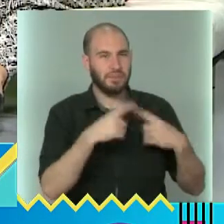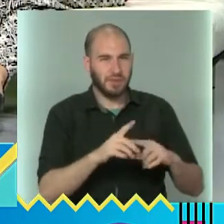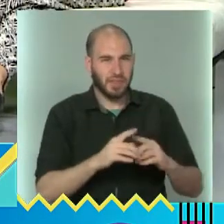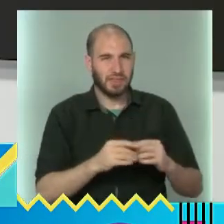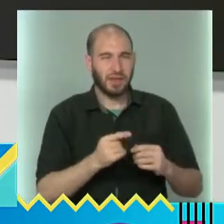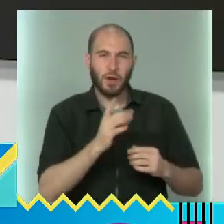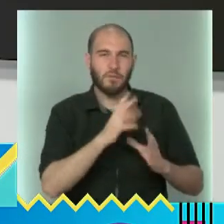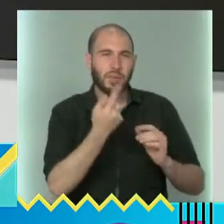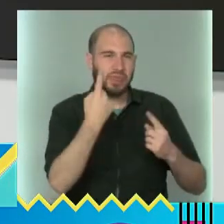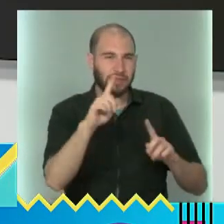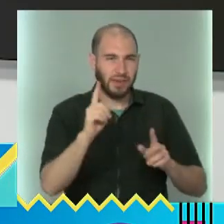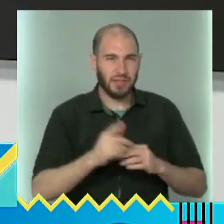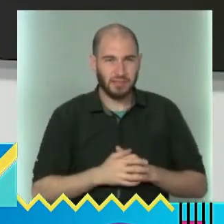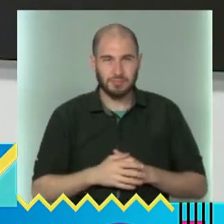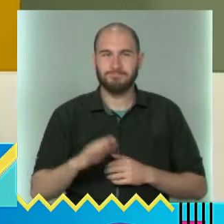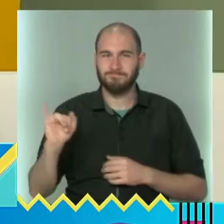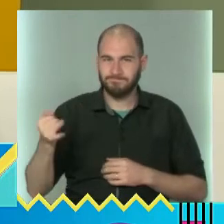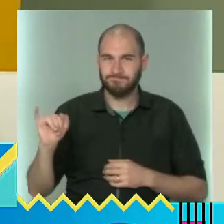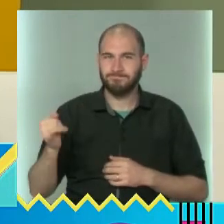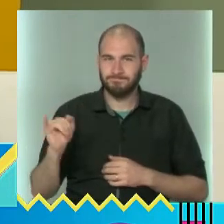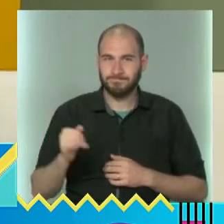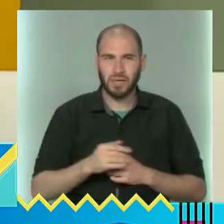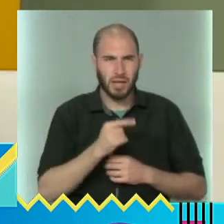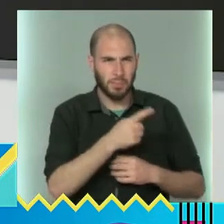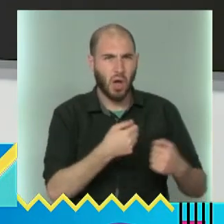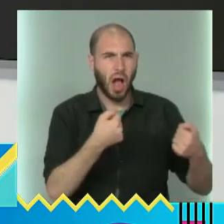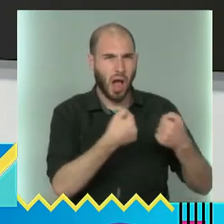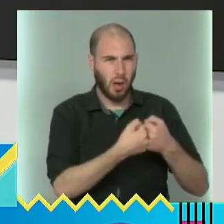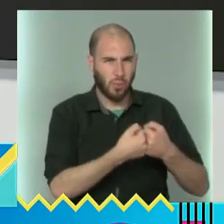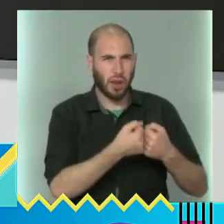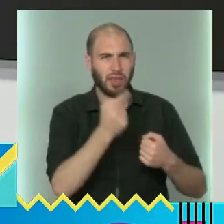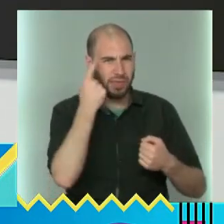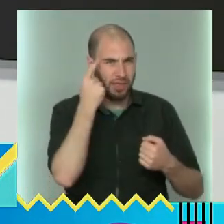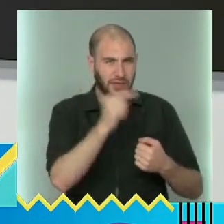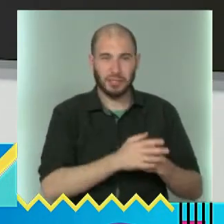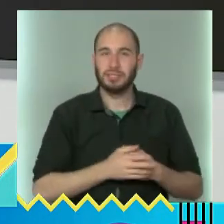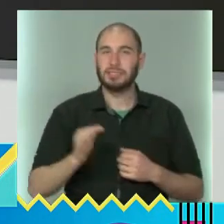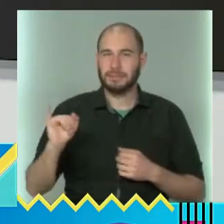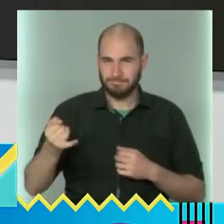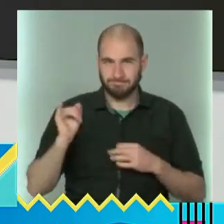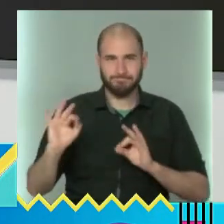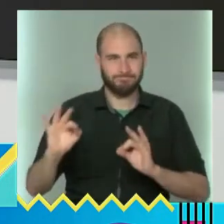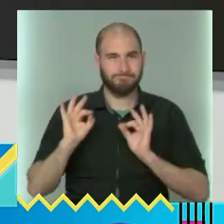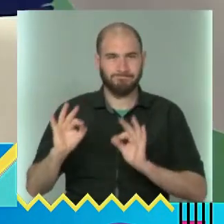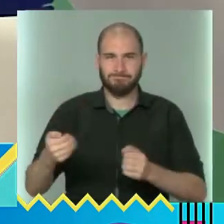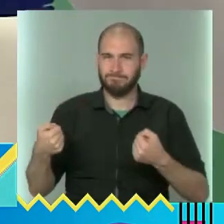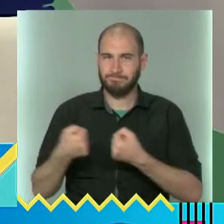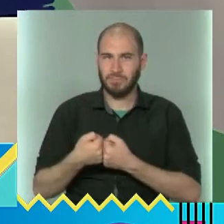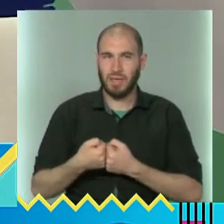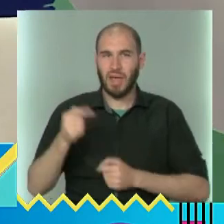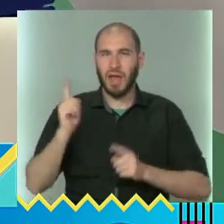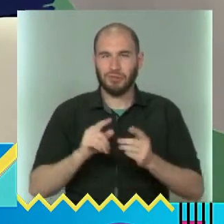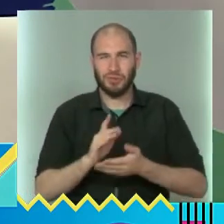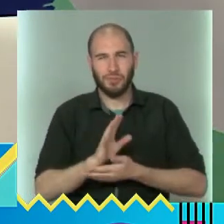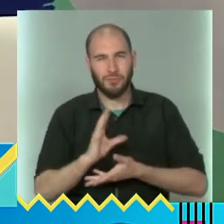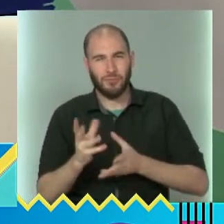De otra perspectiva frente a... Exactamente. ¿Coincidís, Marita, desde esa idea? Sí, coincido plenamente. Quizás hay un